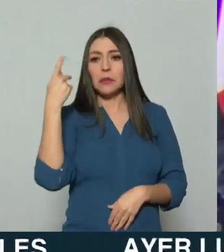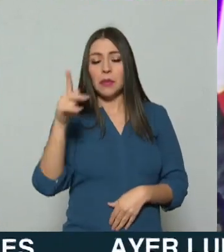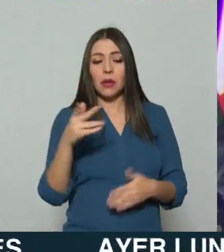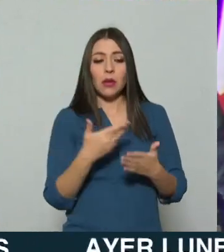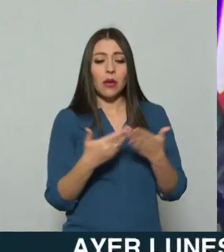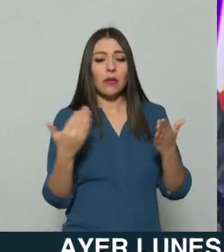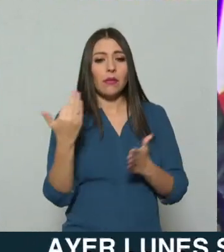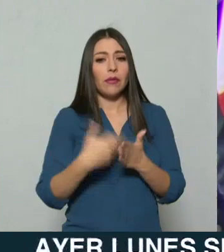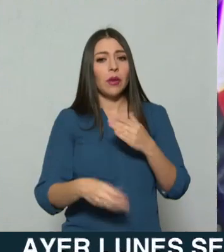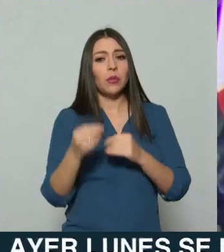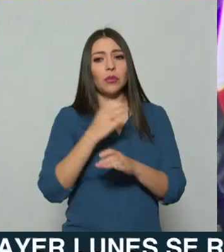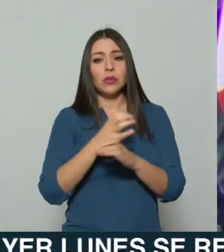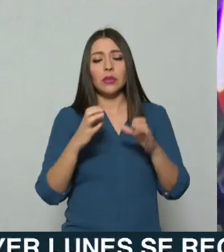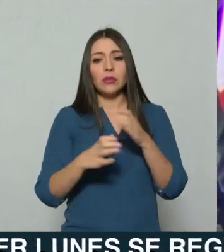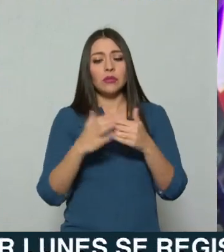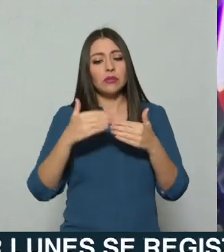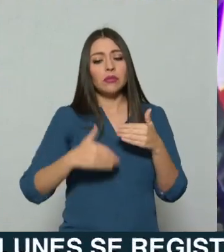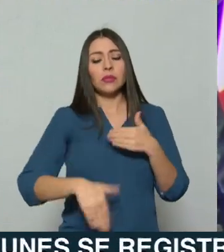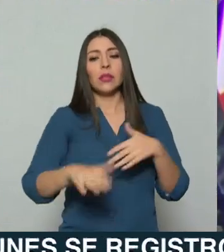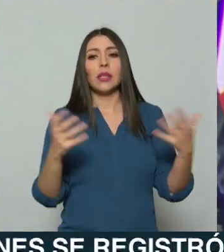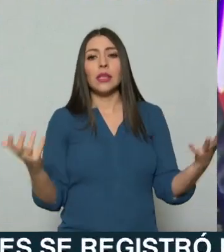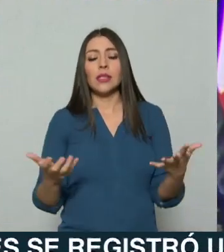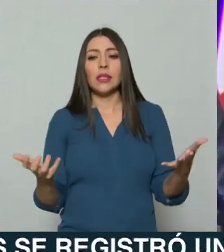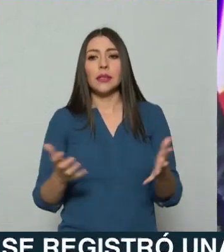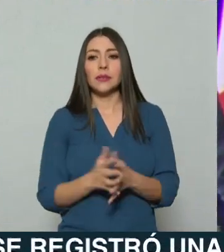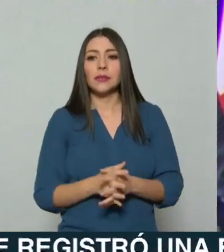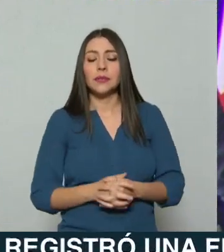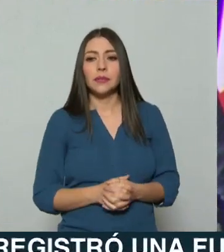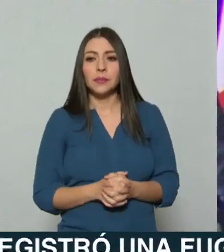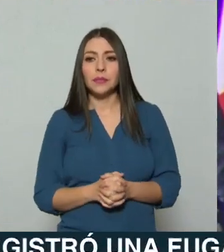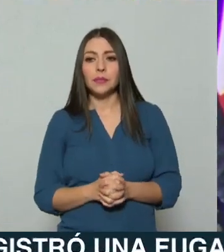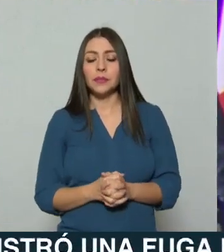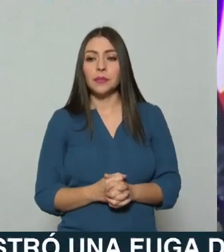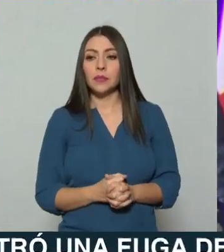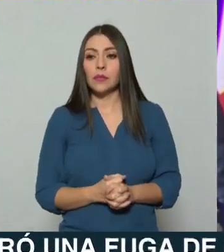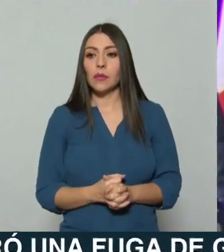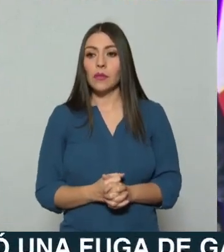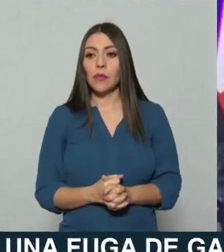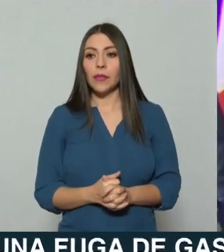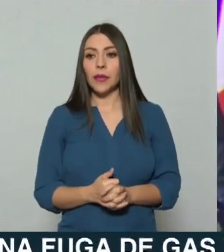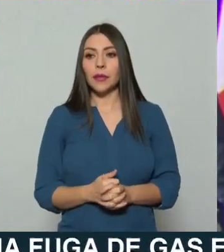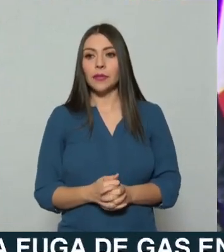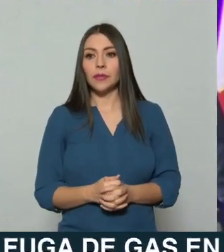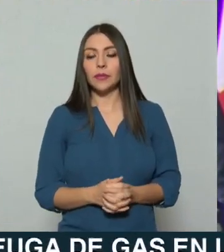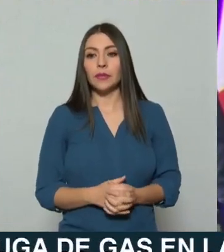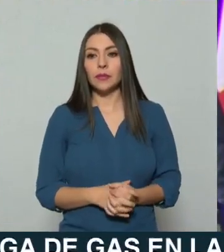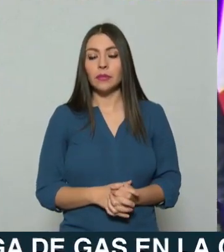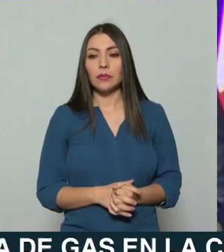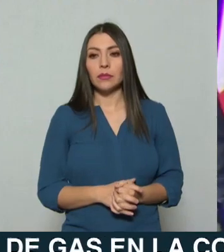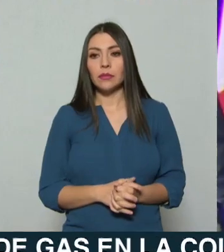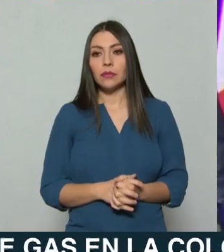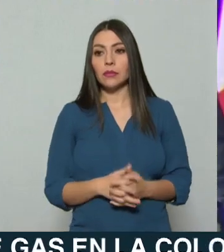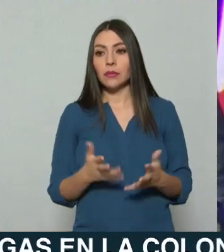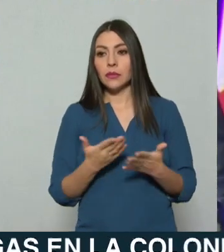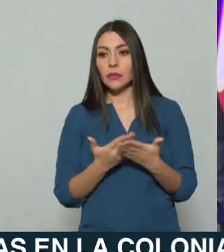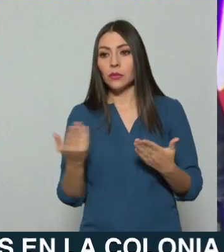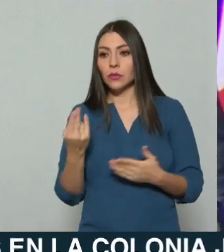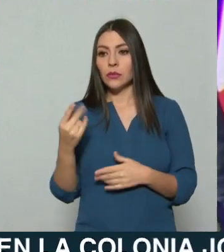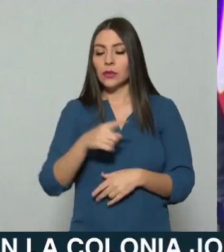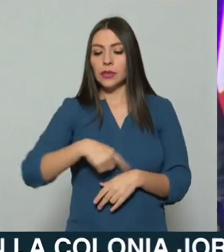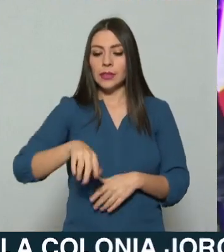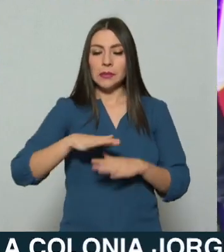queda camino por recorrer. Tenemos para ello que aumentar el número, sí, porque hay déficit y